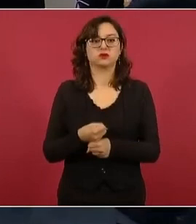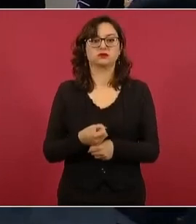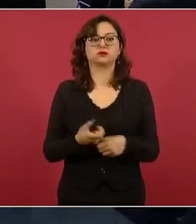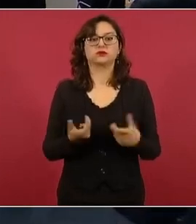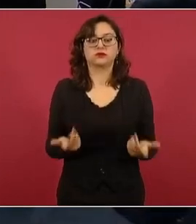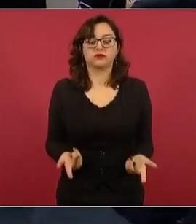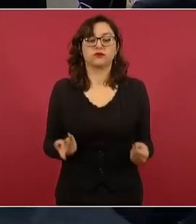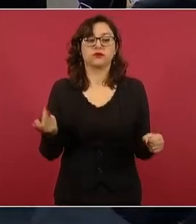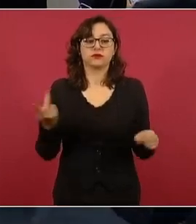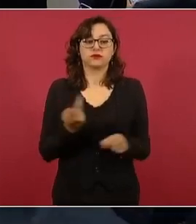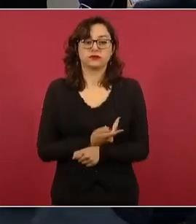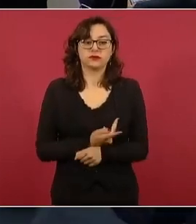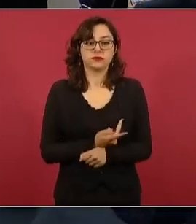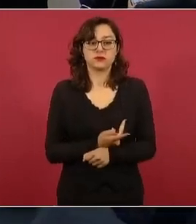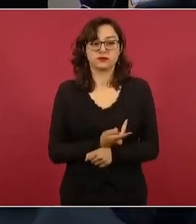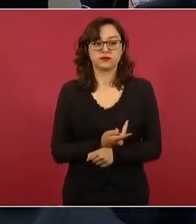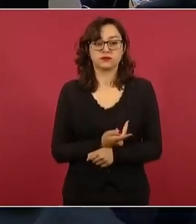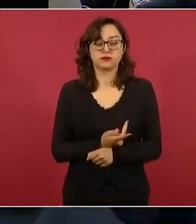este es el principal